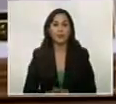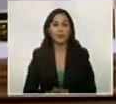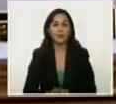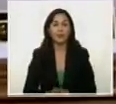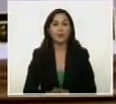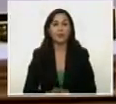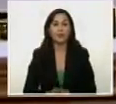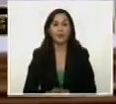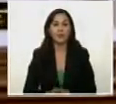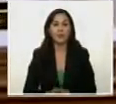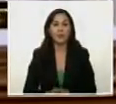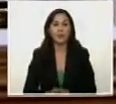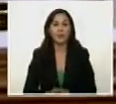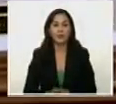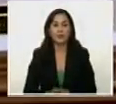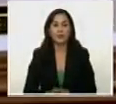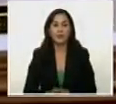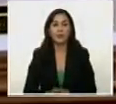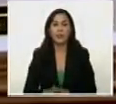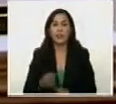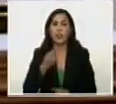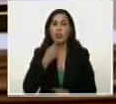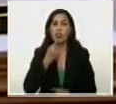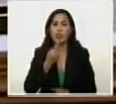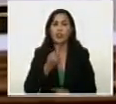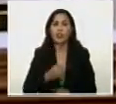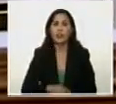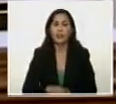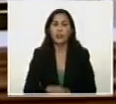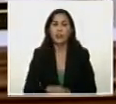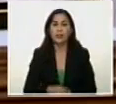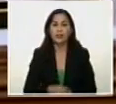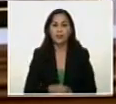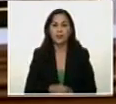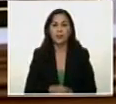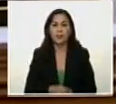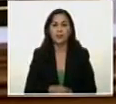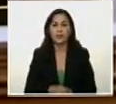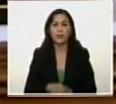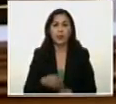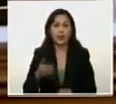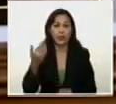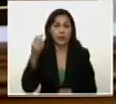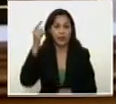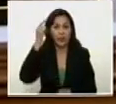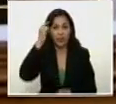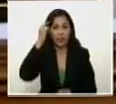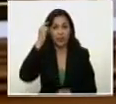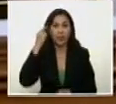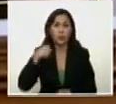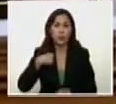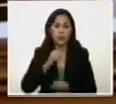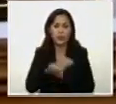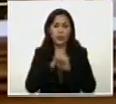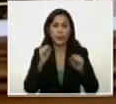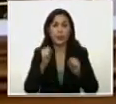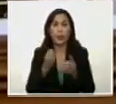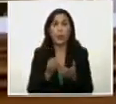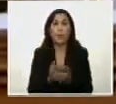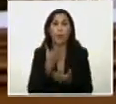Mira, yo les decía, perdónenme, yo les decía, ese día yo estuve temprano en